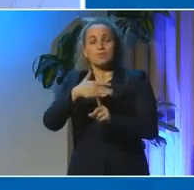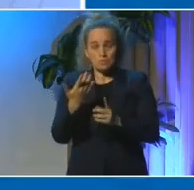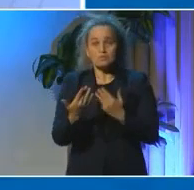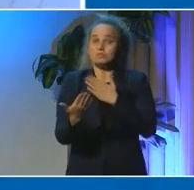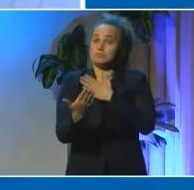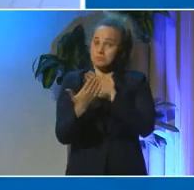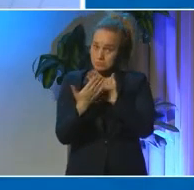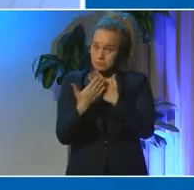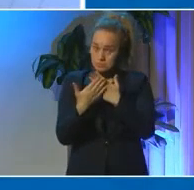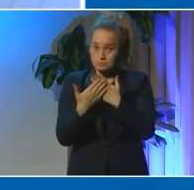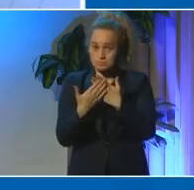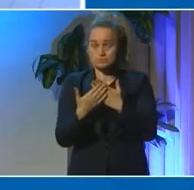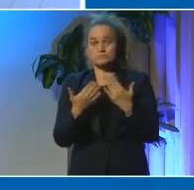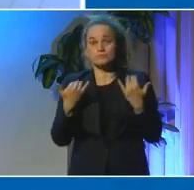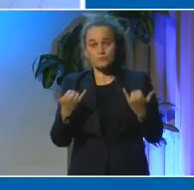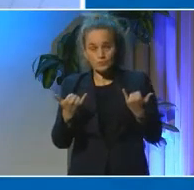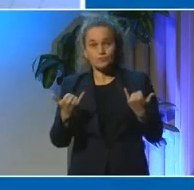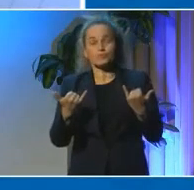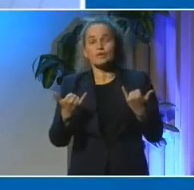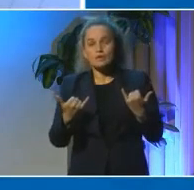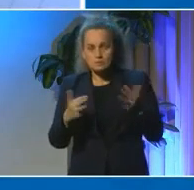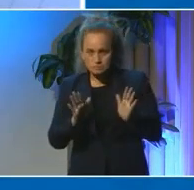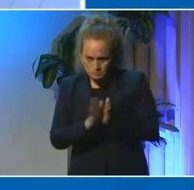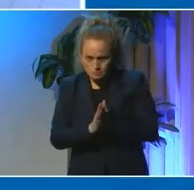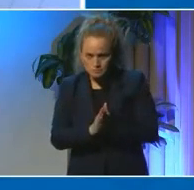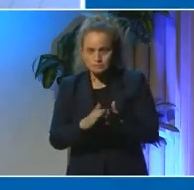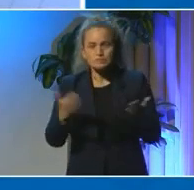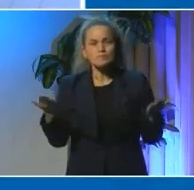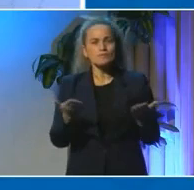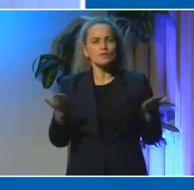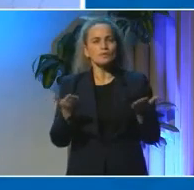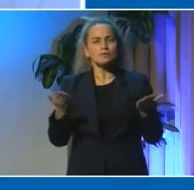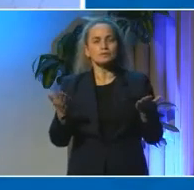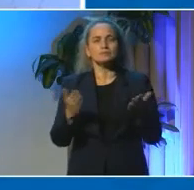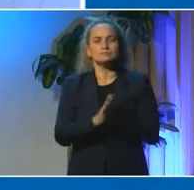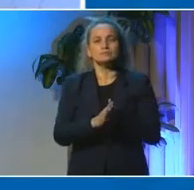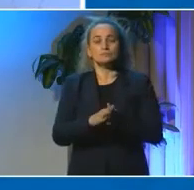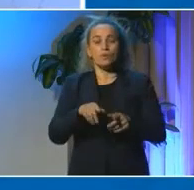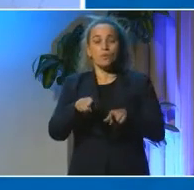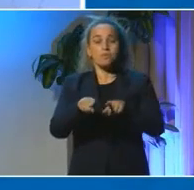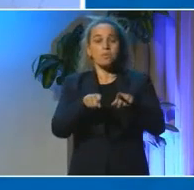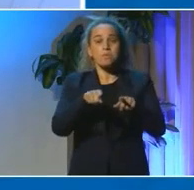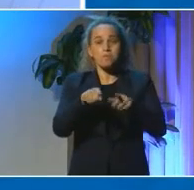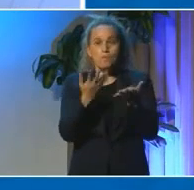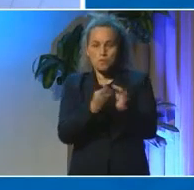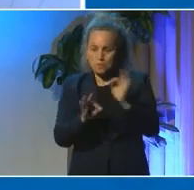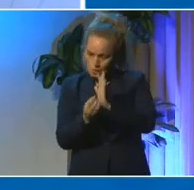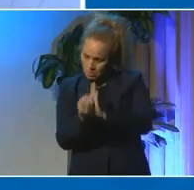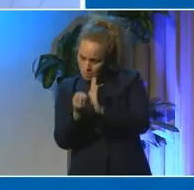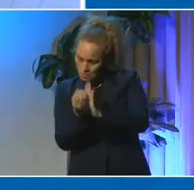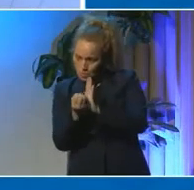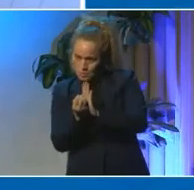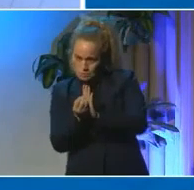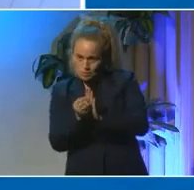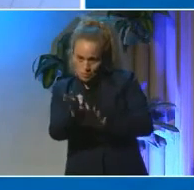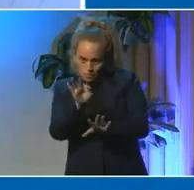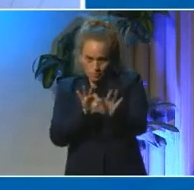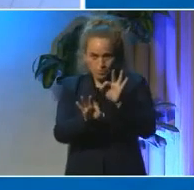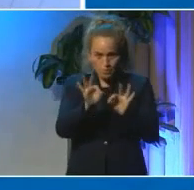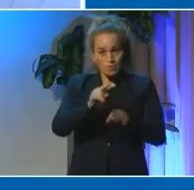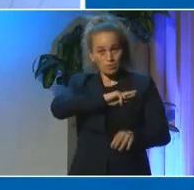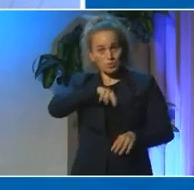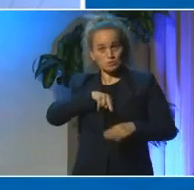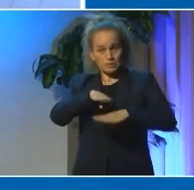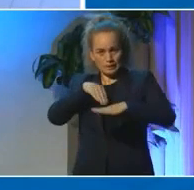marcaron les digo que estamos extrayendo copoazú Dónde están esos núcleos para poder extraer hasta que finalmente nosotros